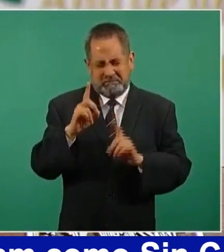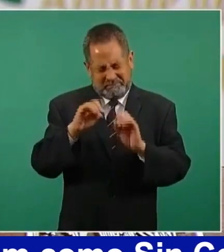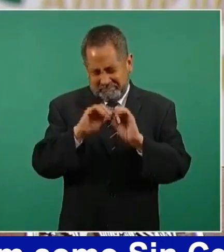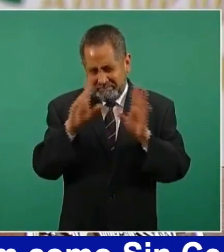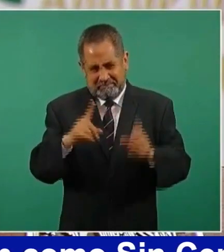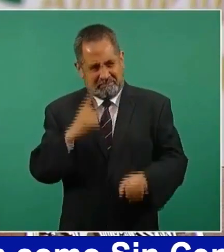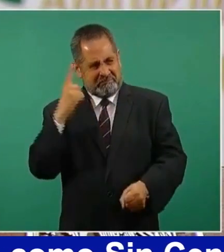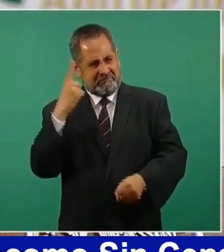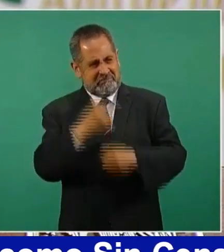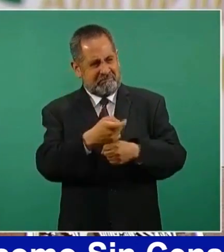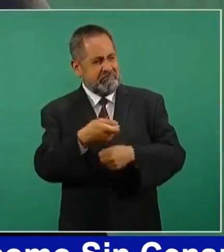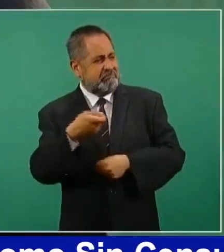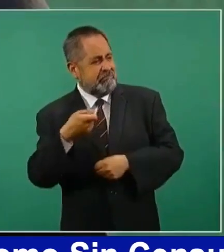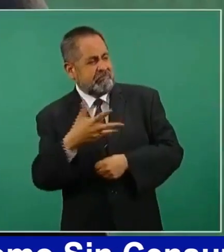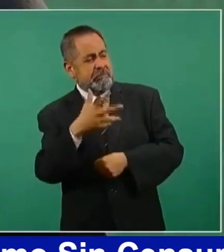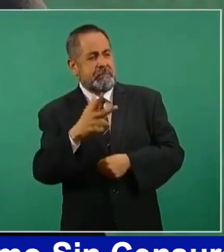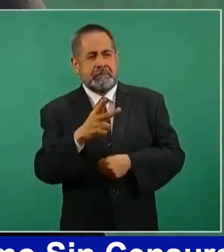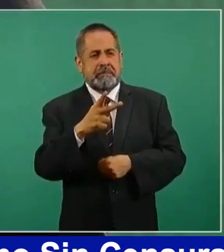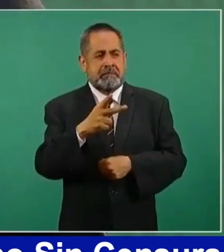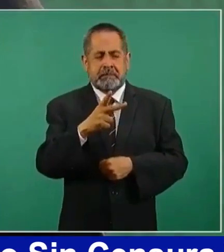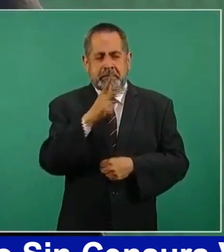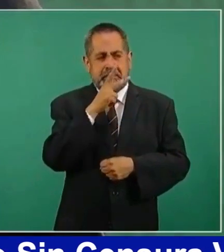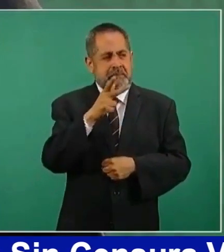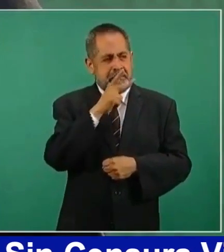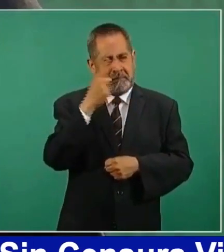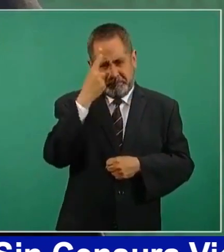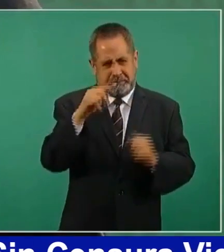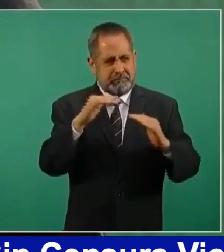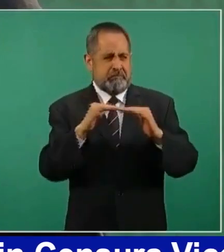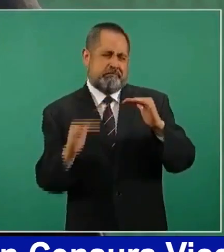el padre de la desigualdad moderna.